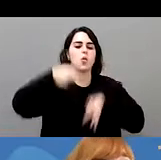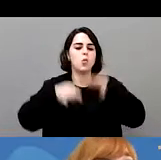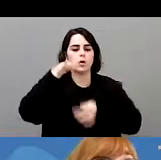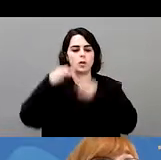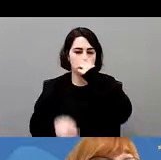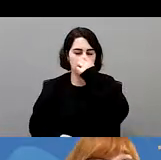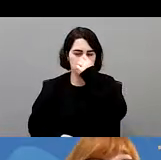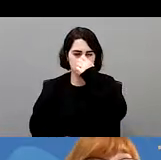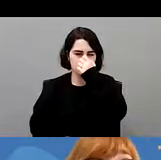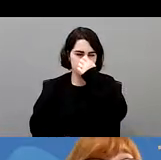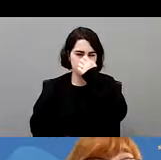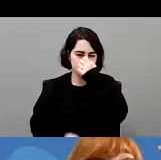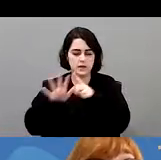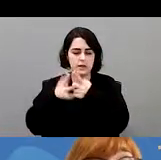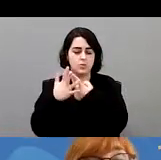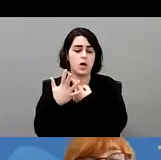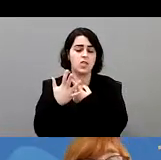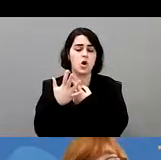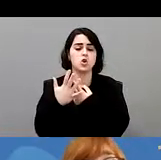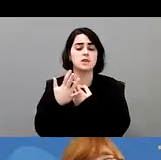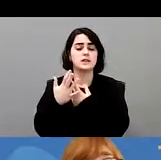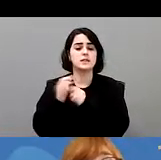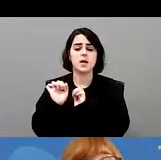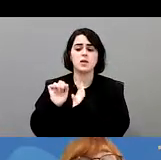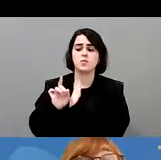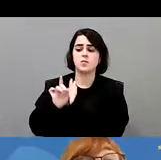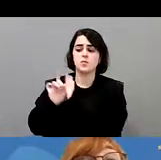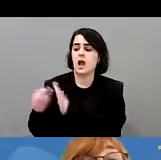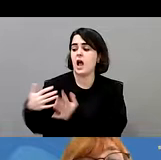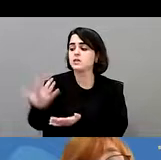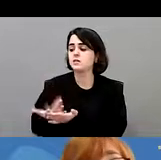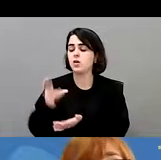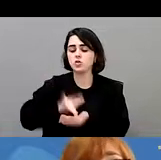las situaciones de discriminación que han llegado hasta la fecha, el